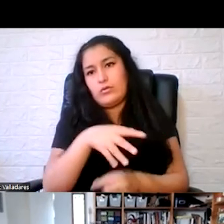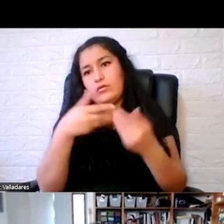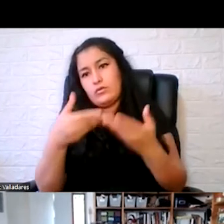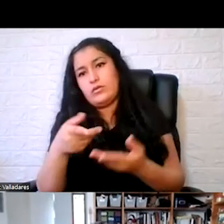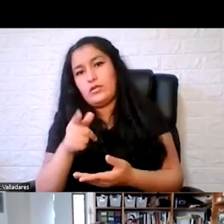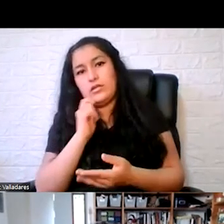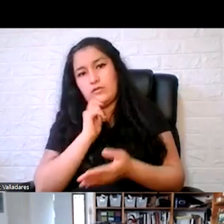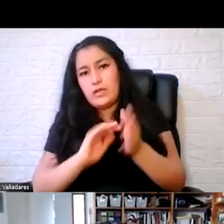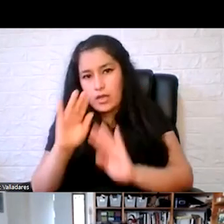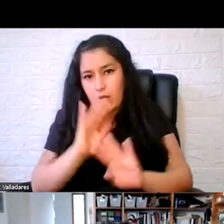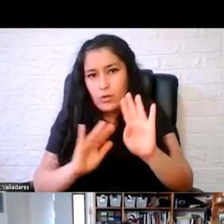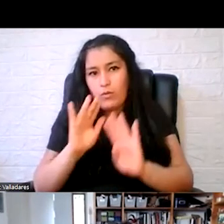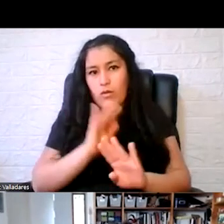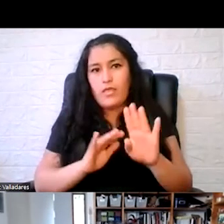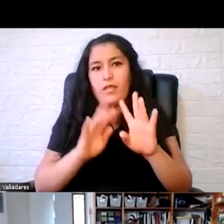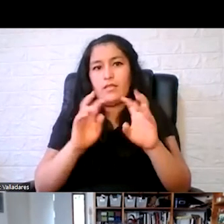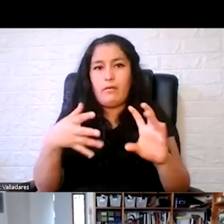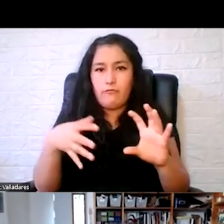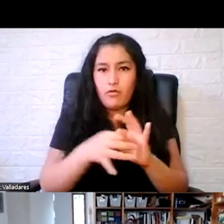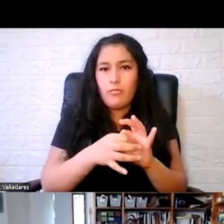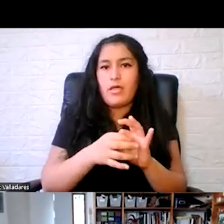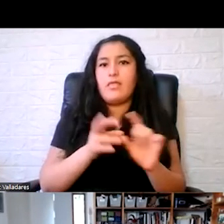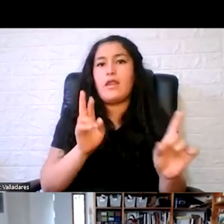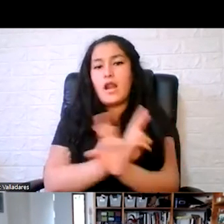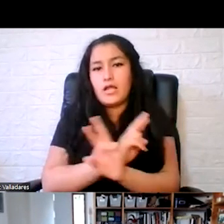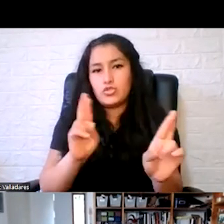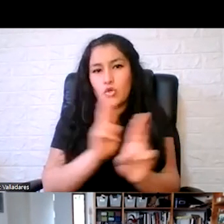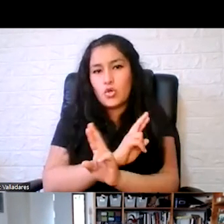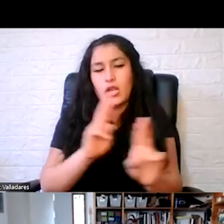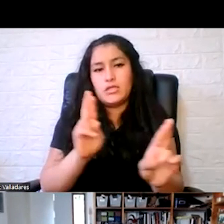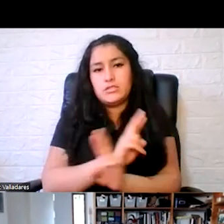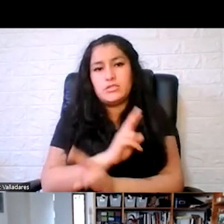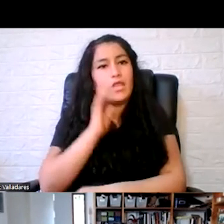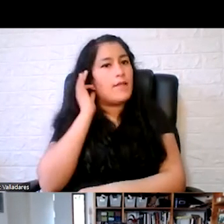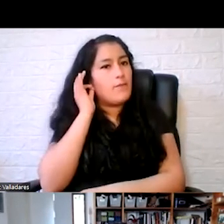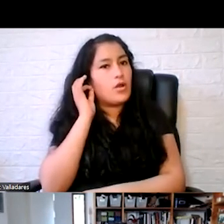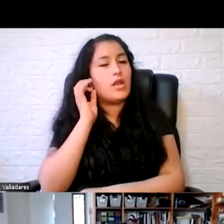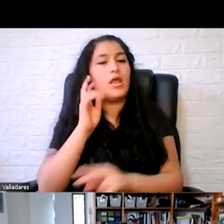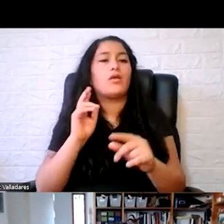que marca también esta forma de relacionarse de las mujeres también con el territorio.